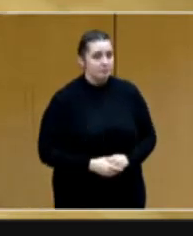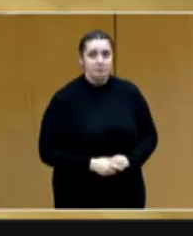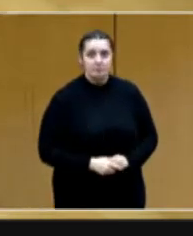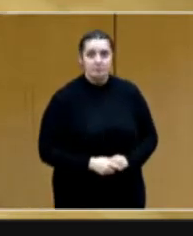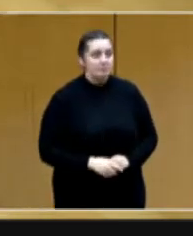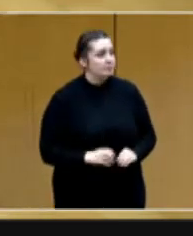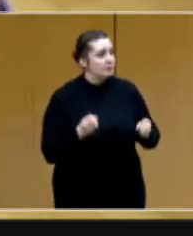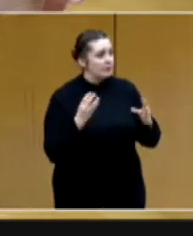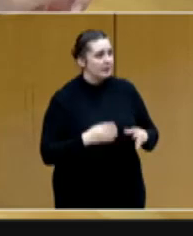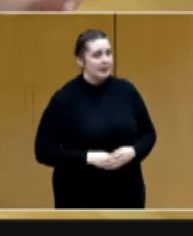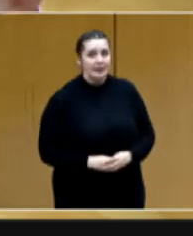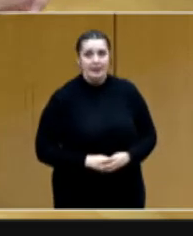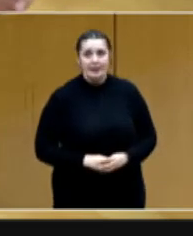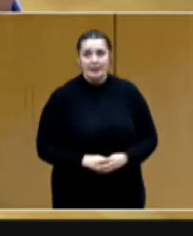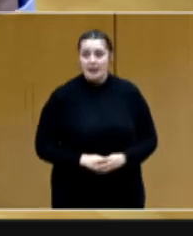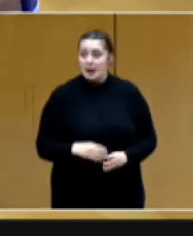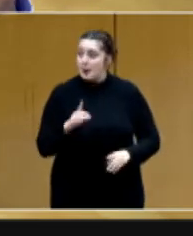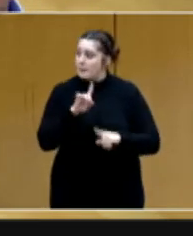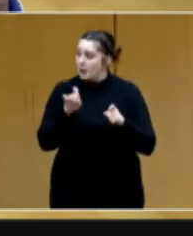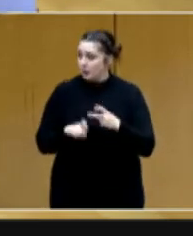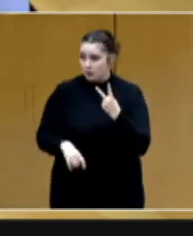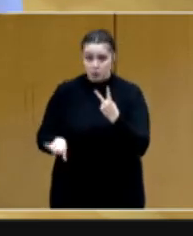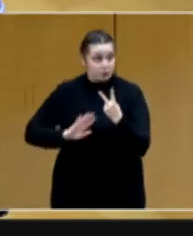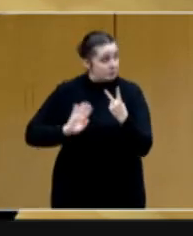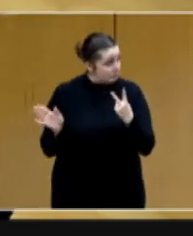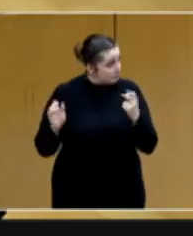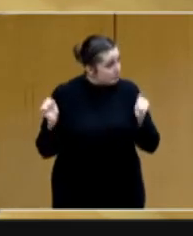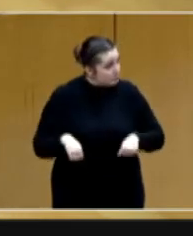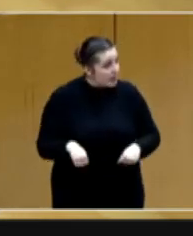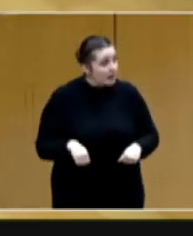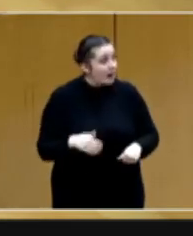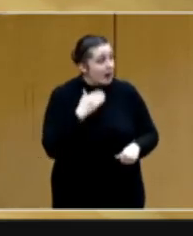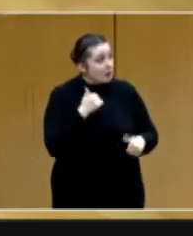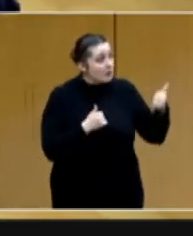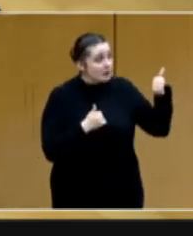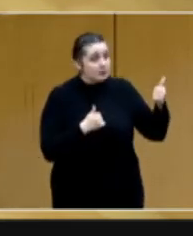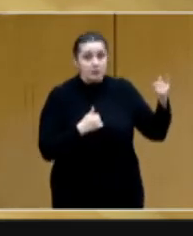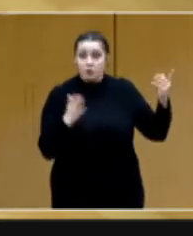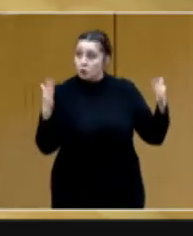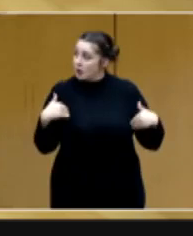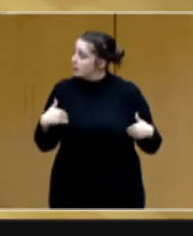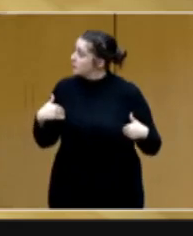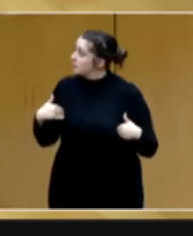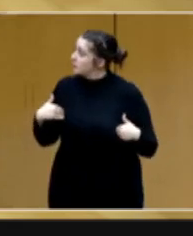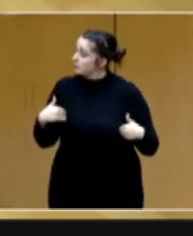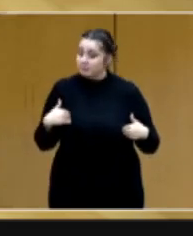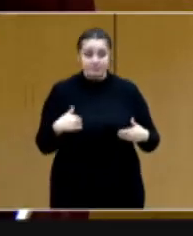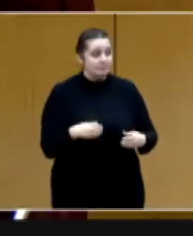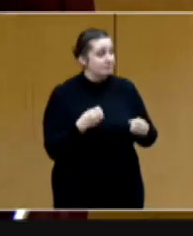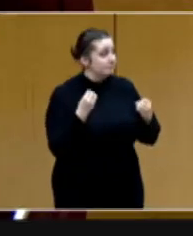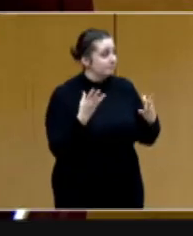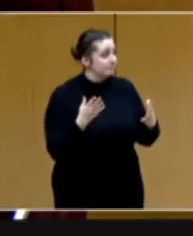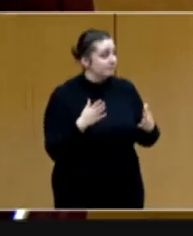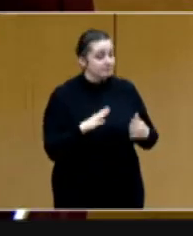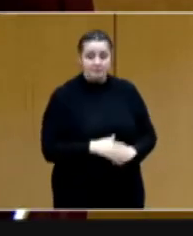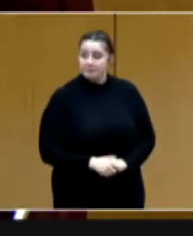hacemos estas dos preguntas de acuerdo cierro turno hay alguien más no bien no bien Emilio señor moderador